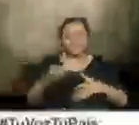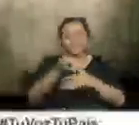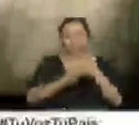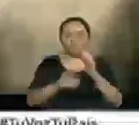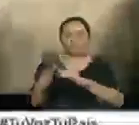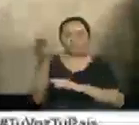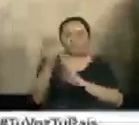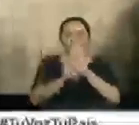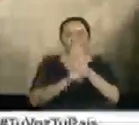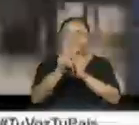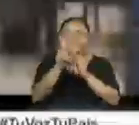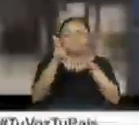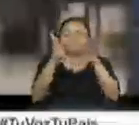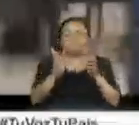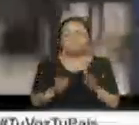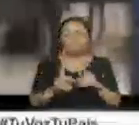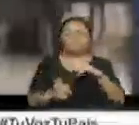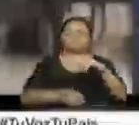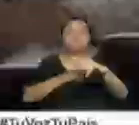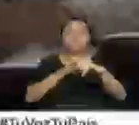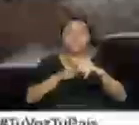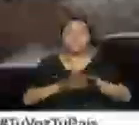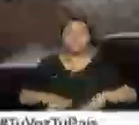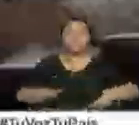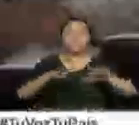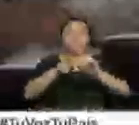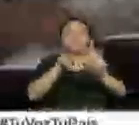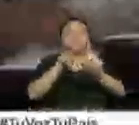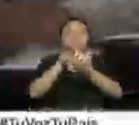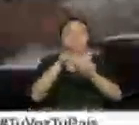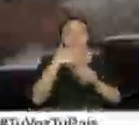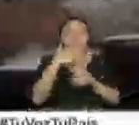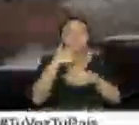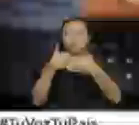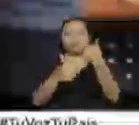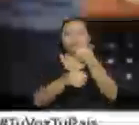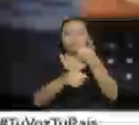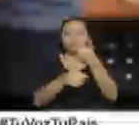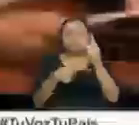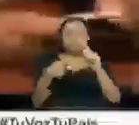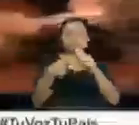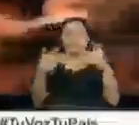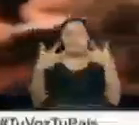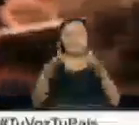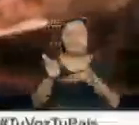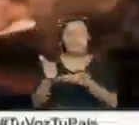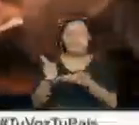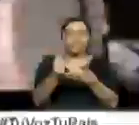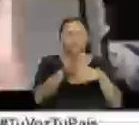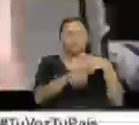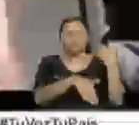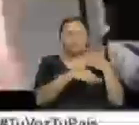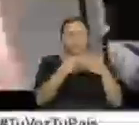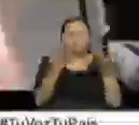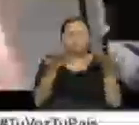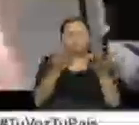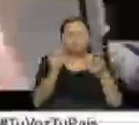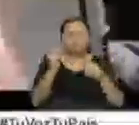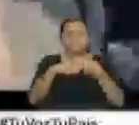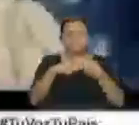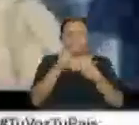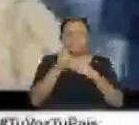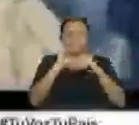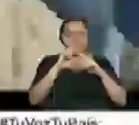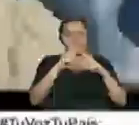de desarrollo humano, sino que trascendió la mirada asistencialista, porque sus beneficiarios también fueron sujetos de